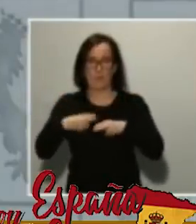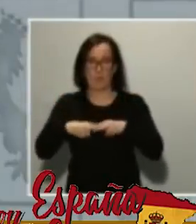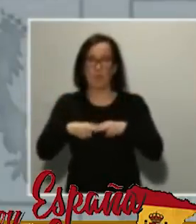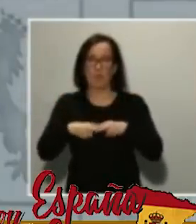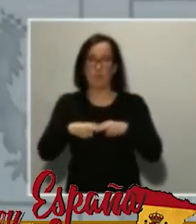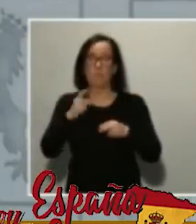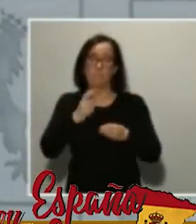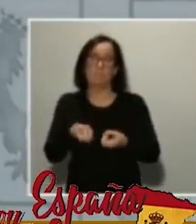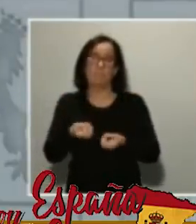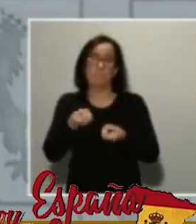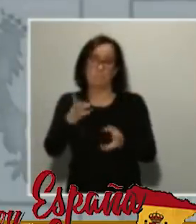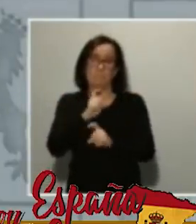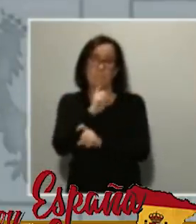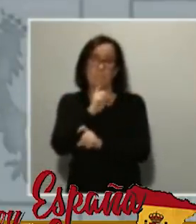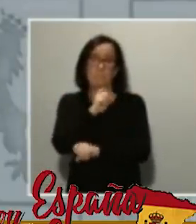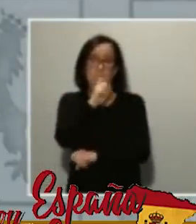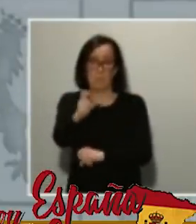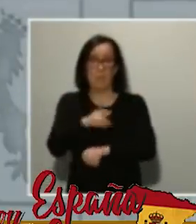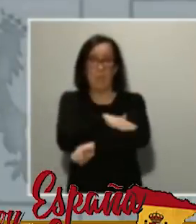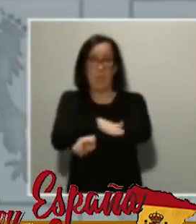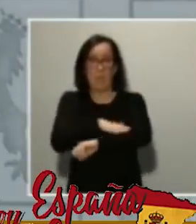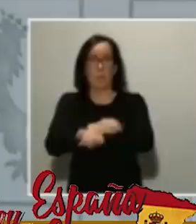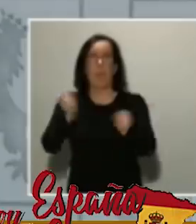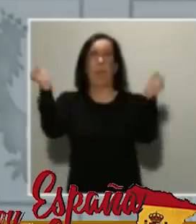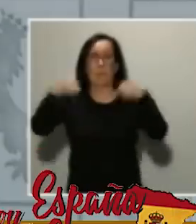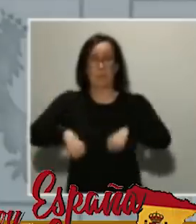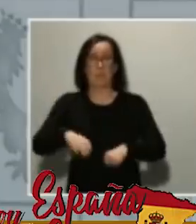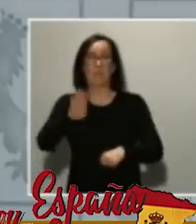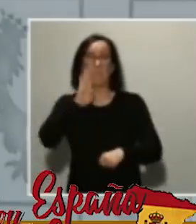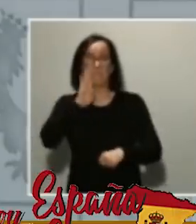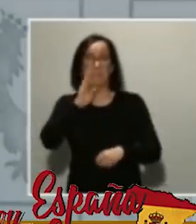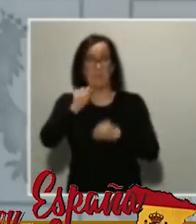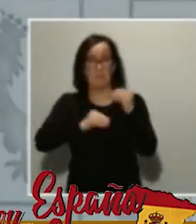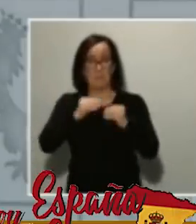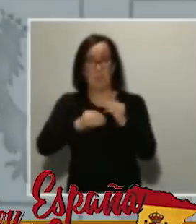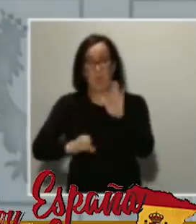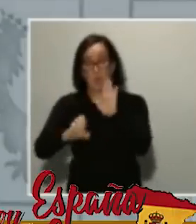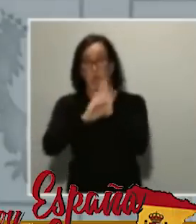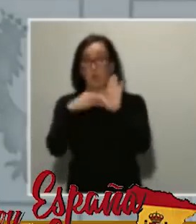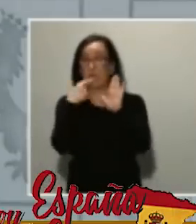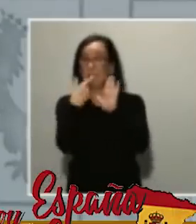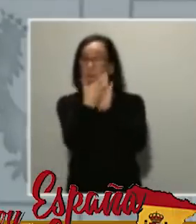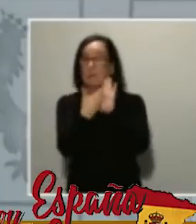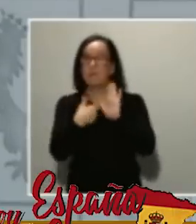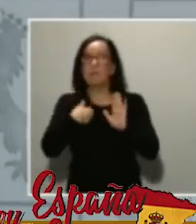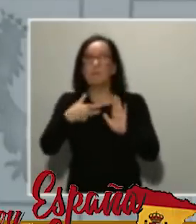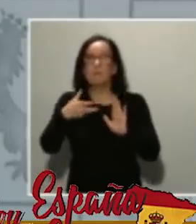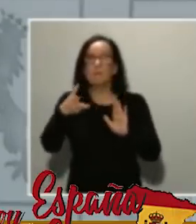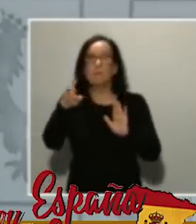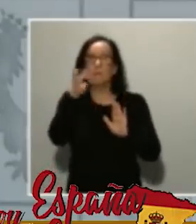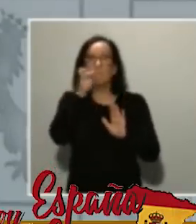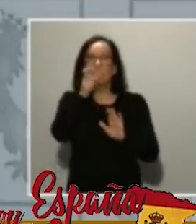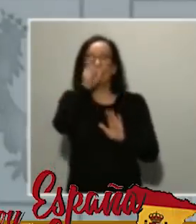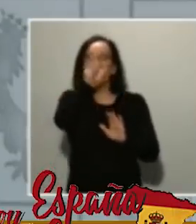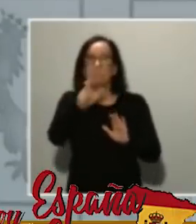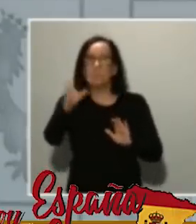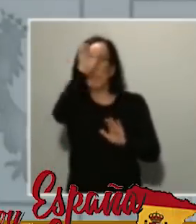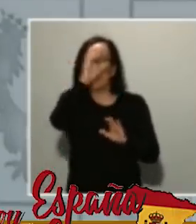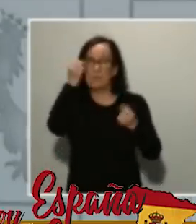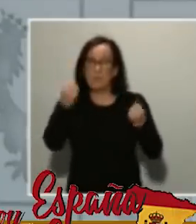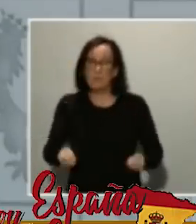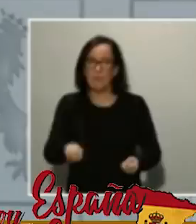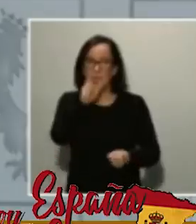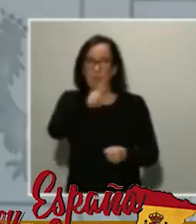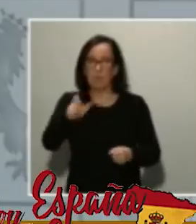primer lugar por él, por el presidente del gobierno. Y añado a continuación, todos estos